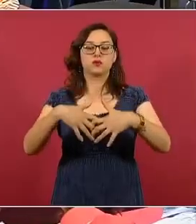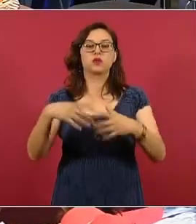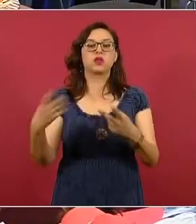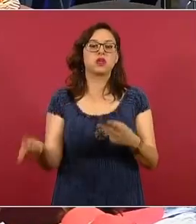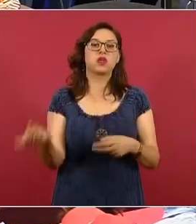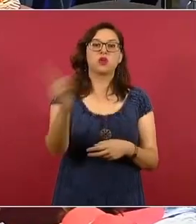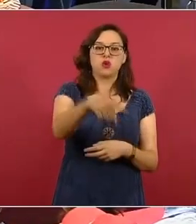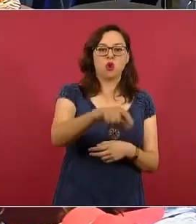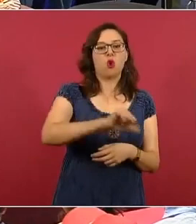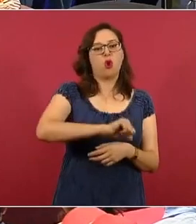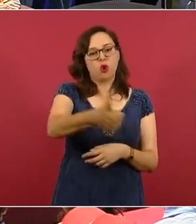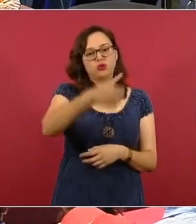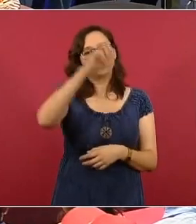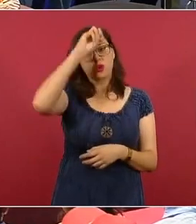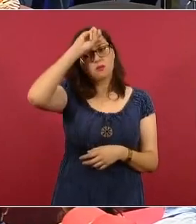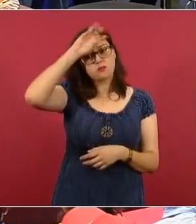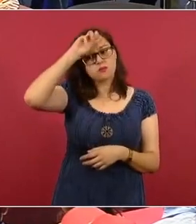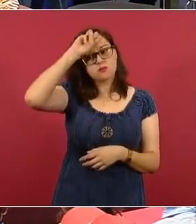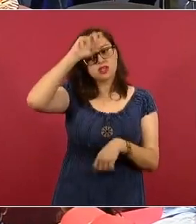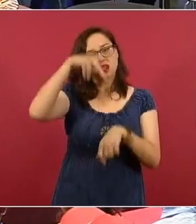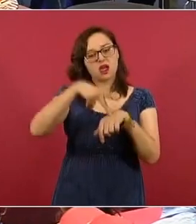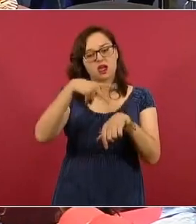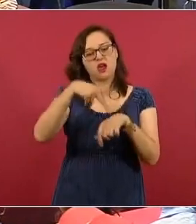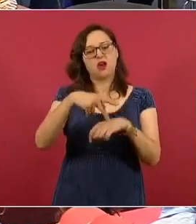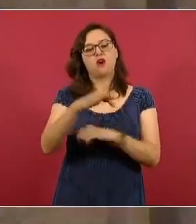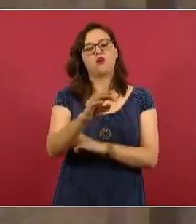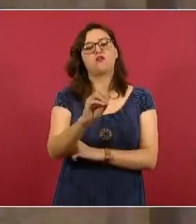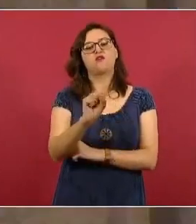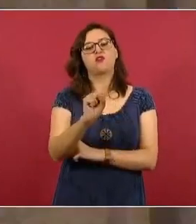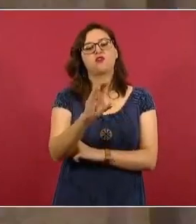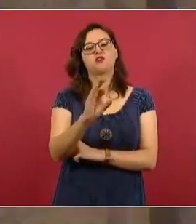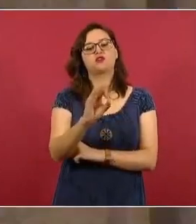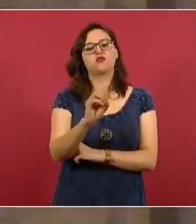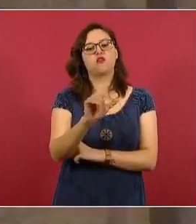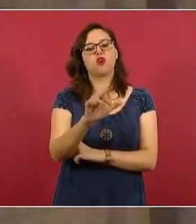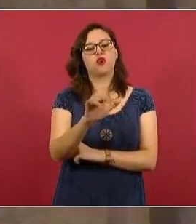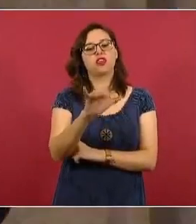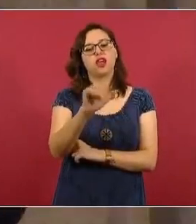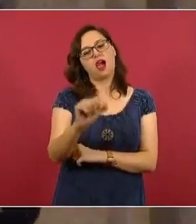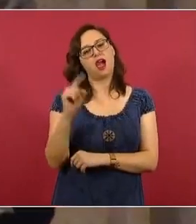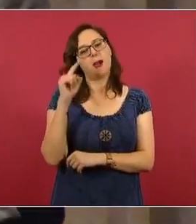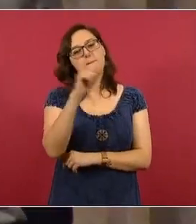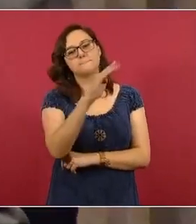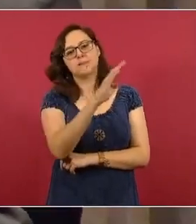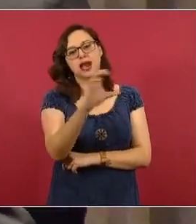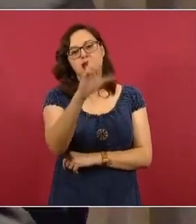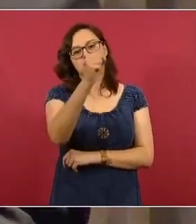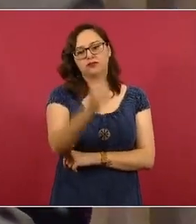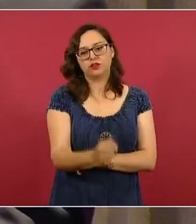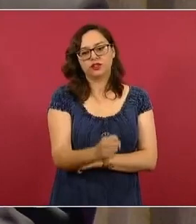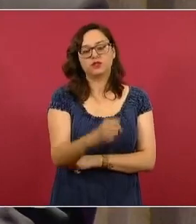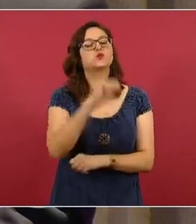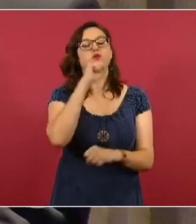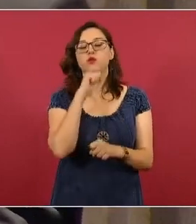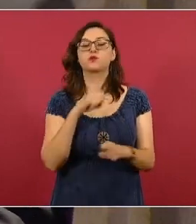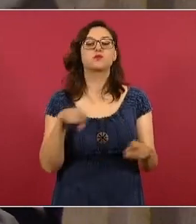mina de roca fosfórica en Baja California Sur también,